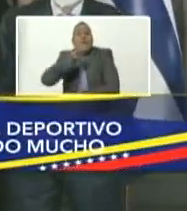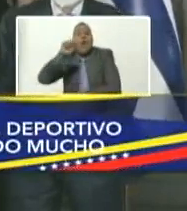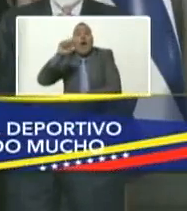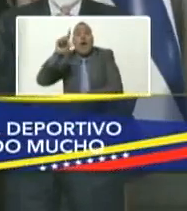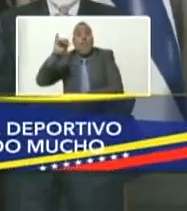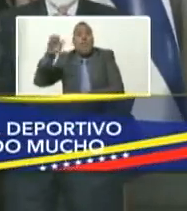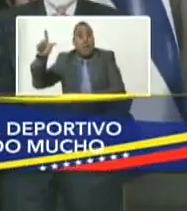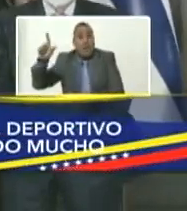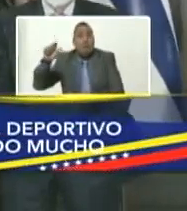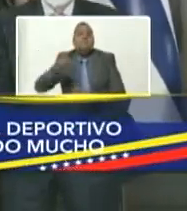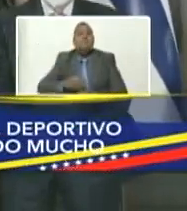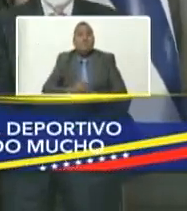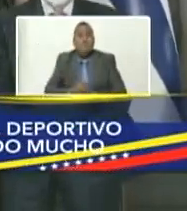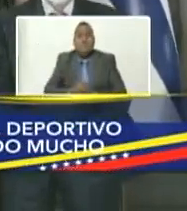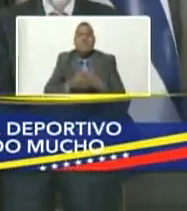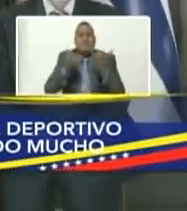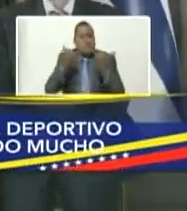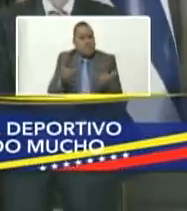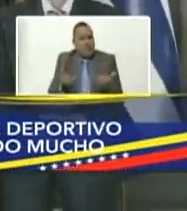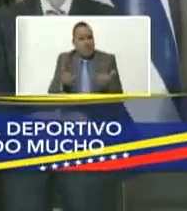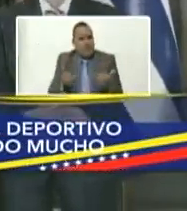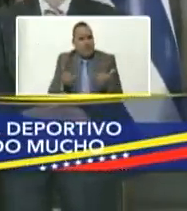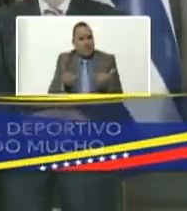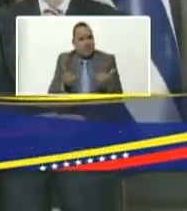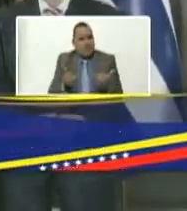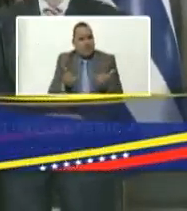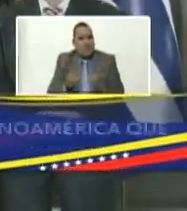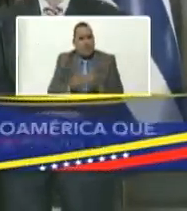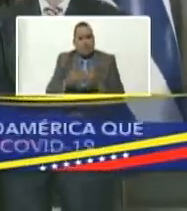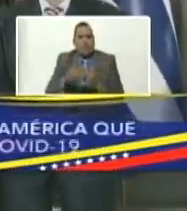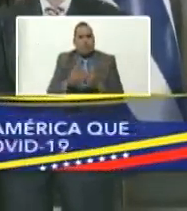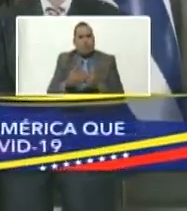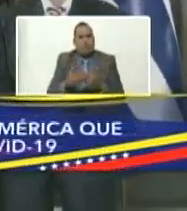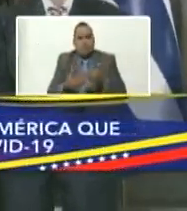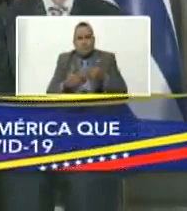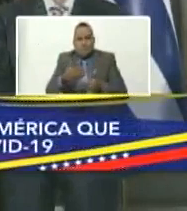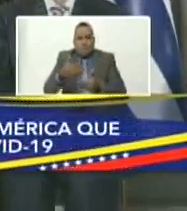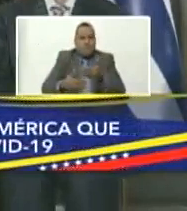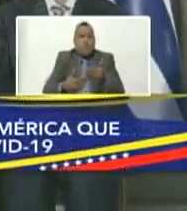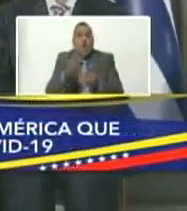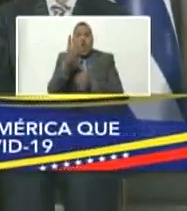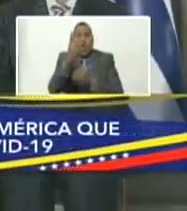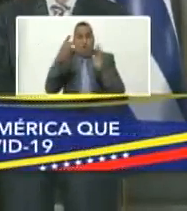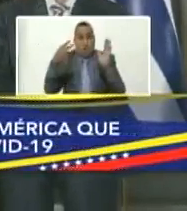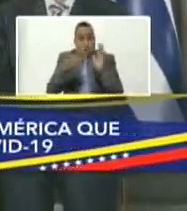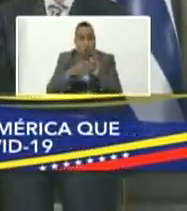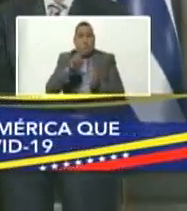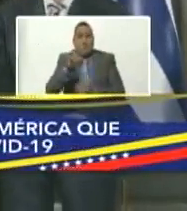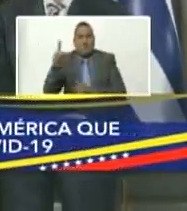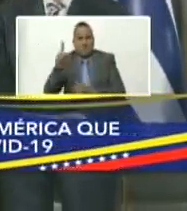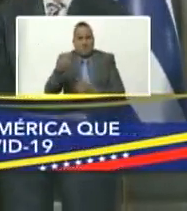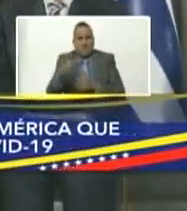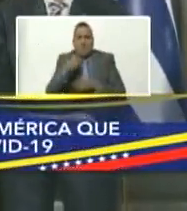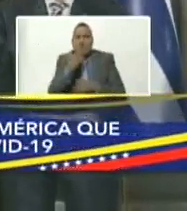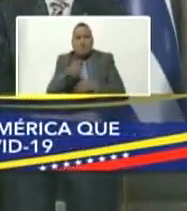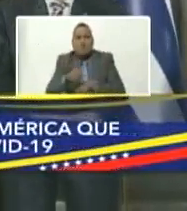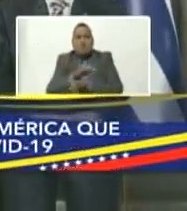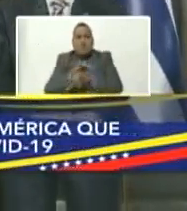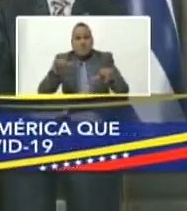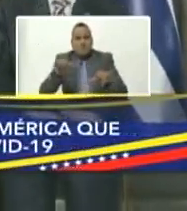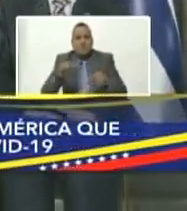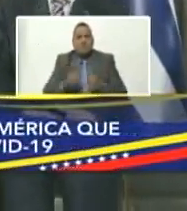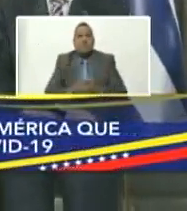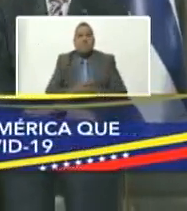Nosotros estamos ya culminando la fase 2021. A la altura de